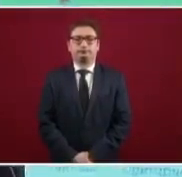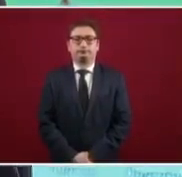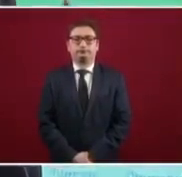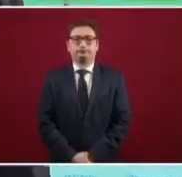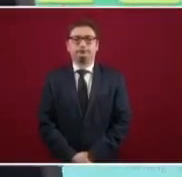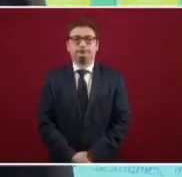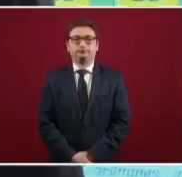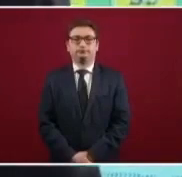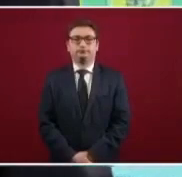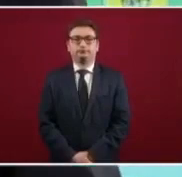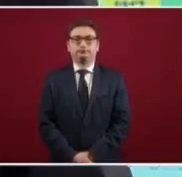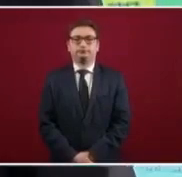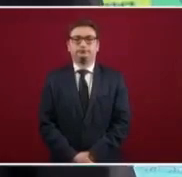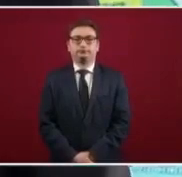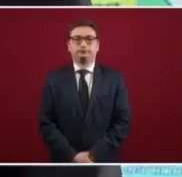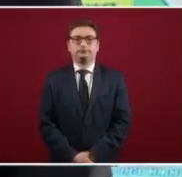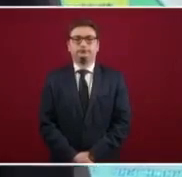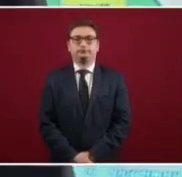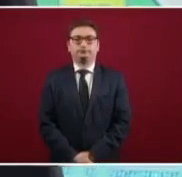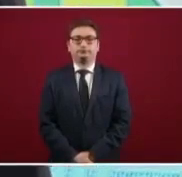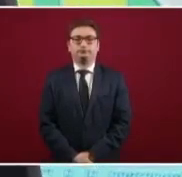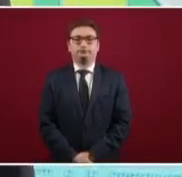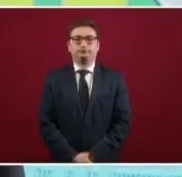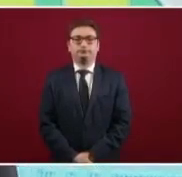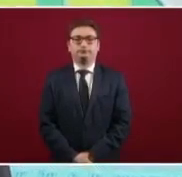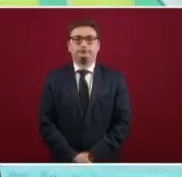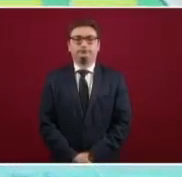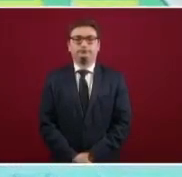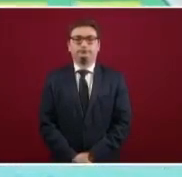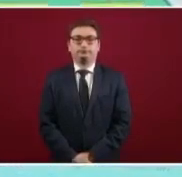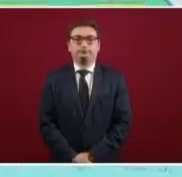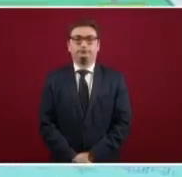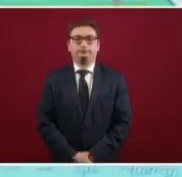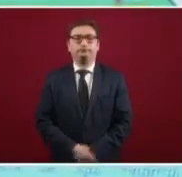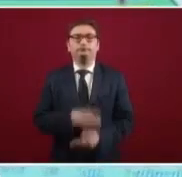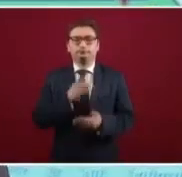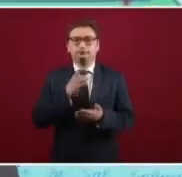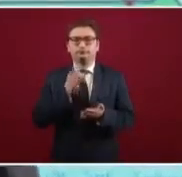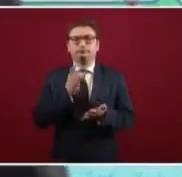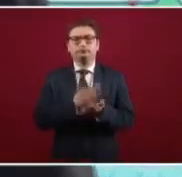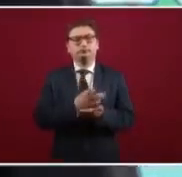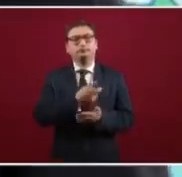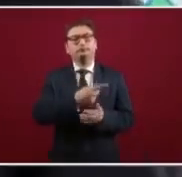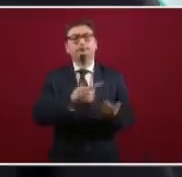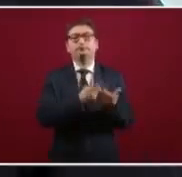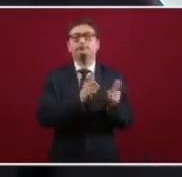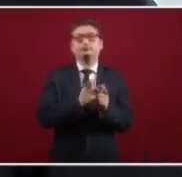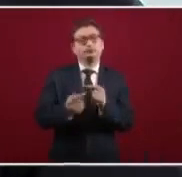nada más lo que nos toman en cuenta nuestros adversarios